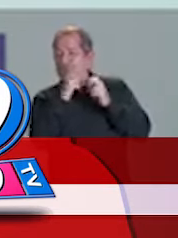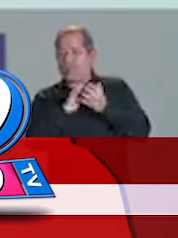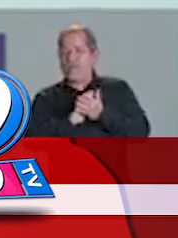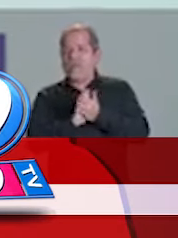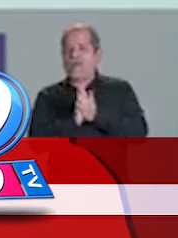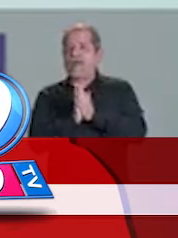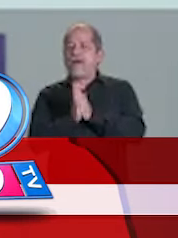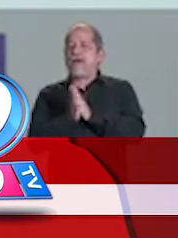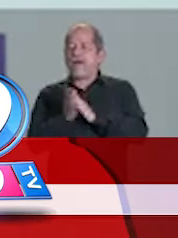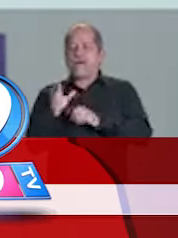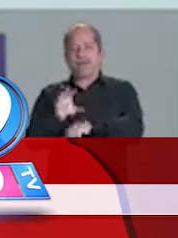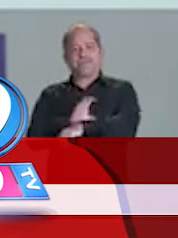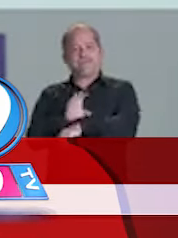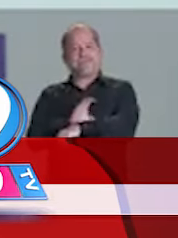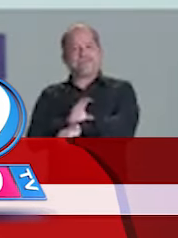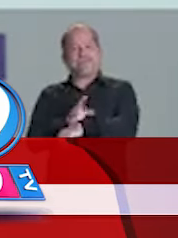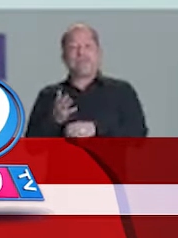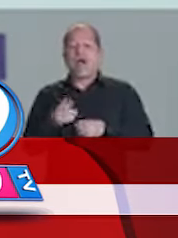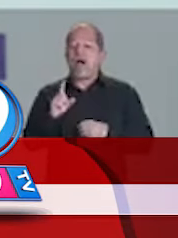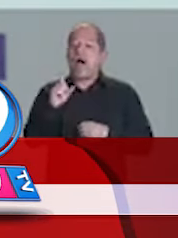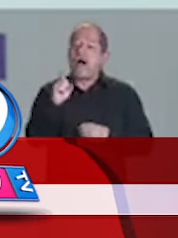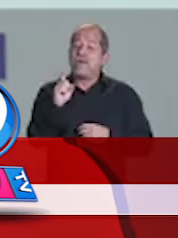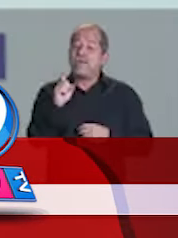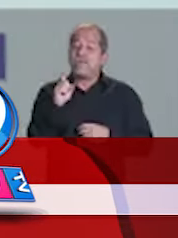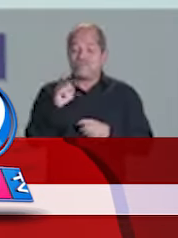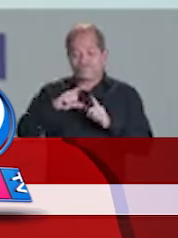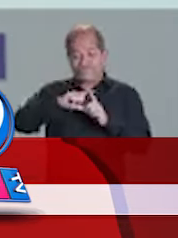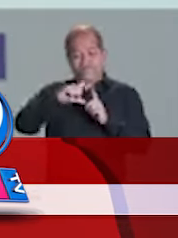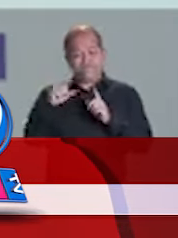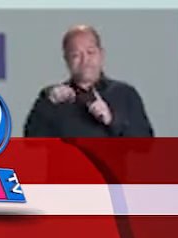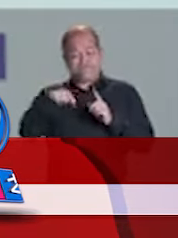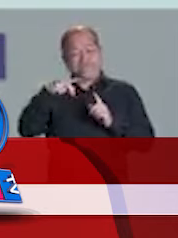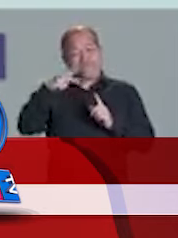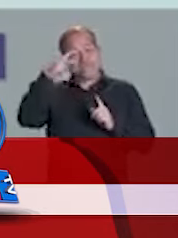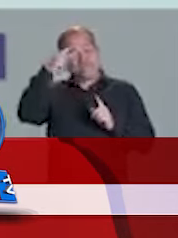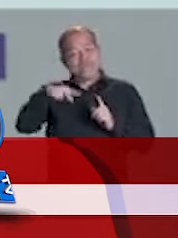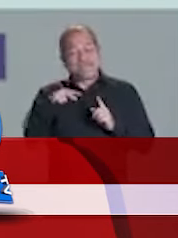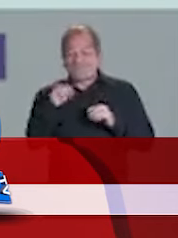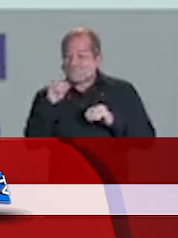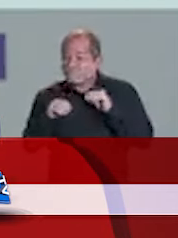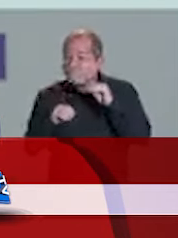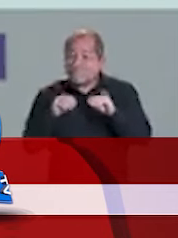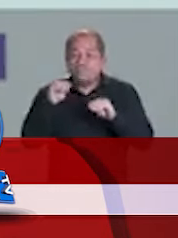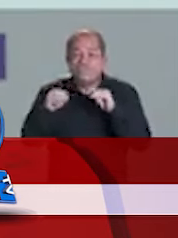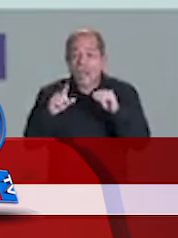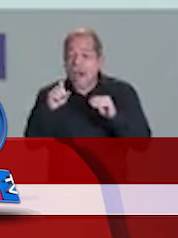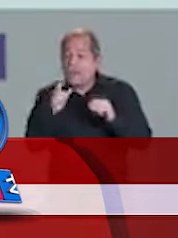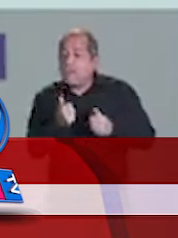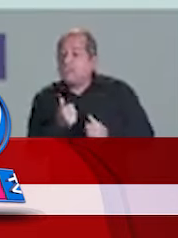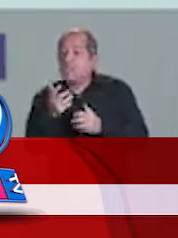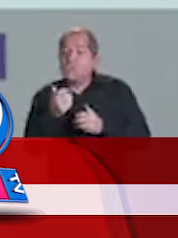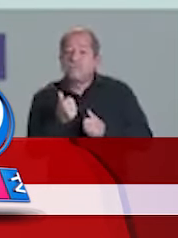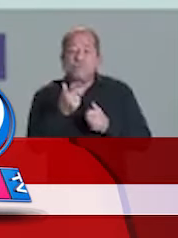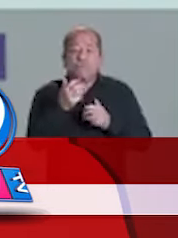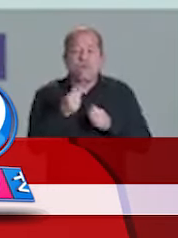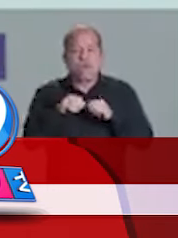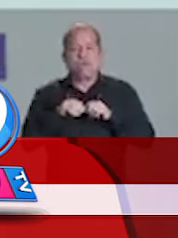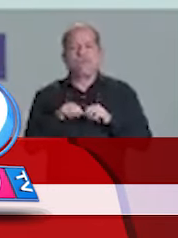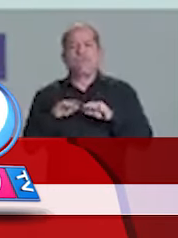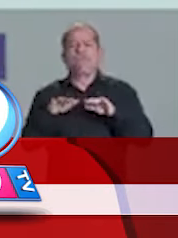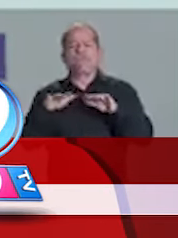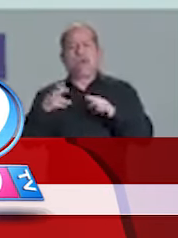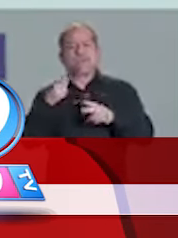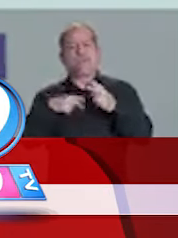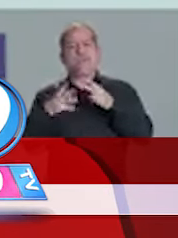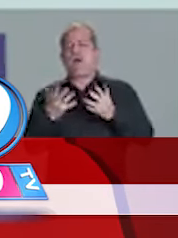con un plan nacional de infraestructura hídrica que relance al sector productivo mexicano Y por supuesto, el más importante, una